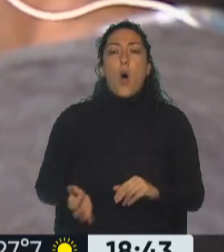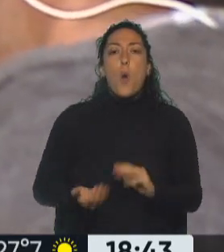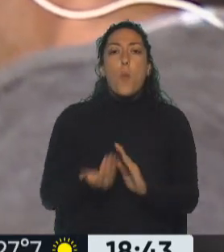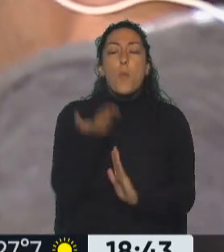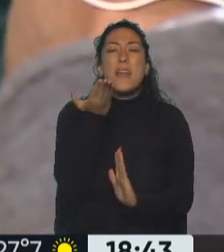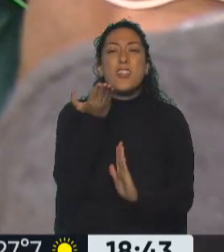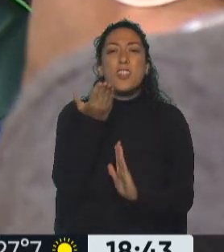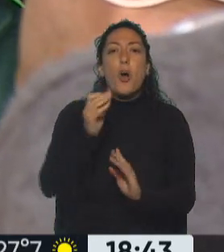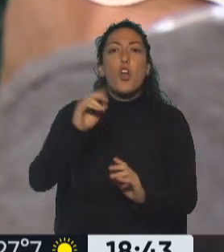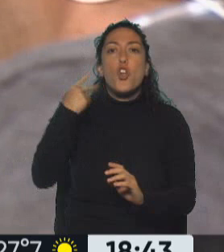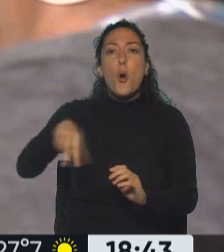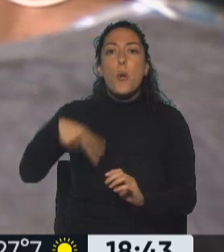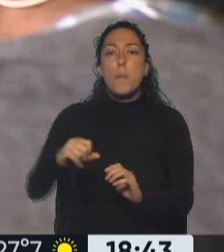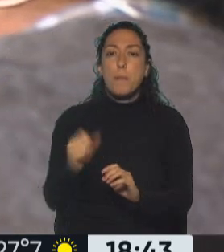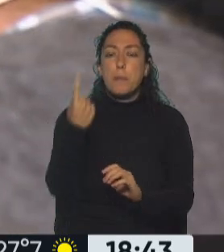de noviembre, tenemos 20 días